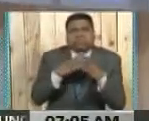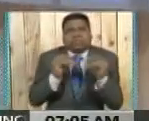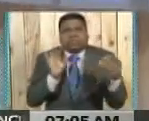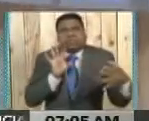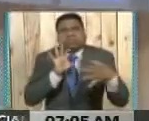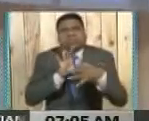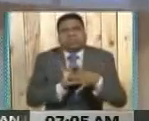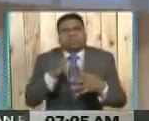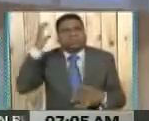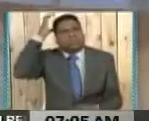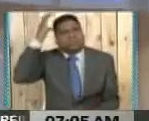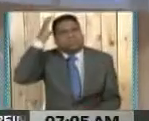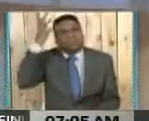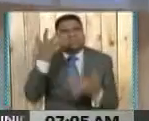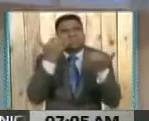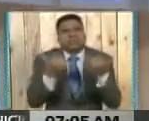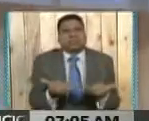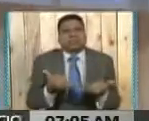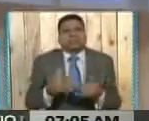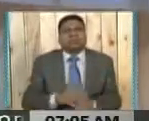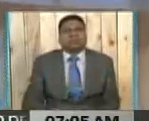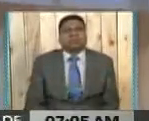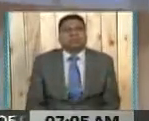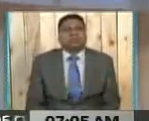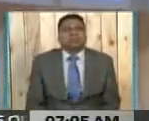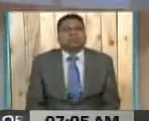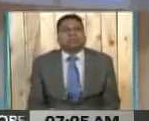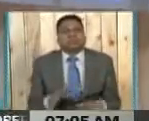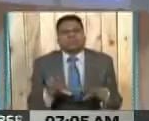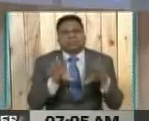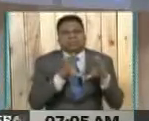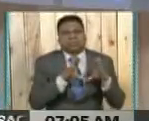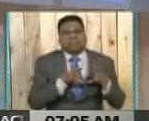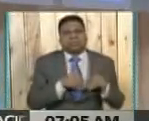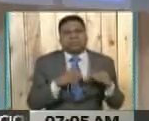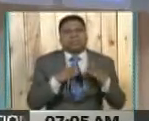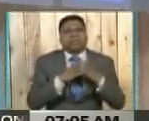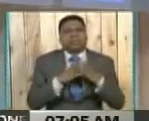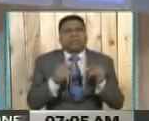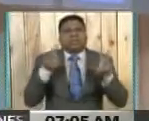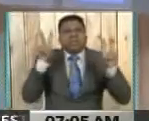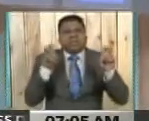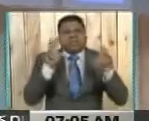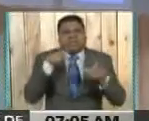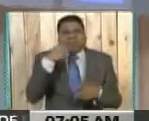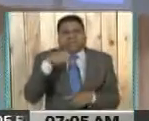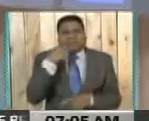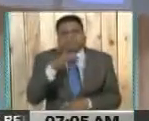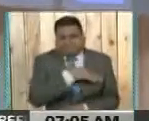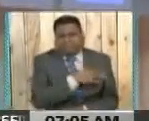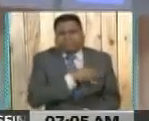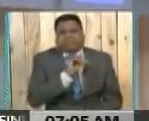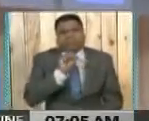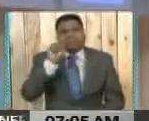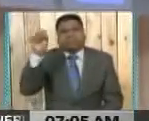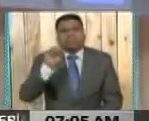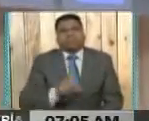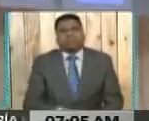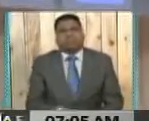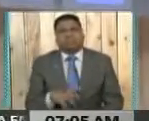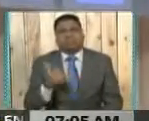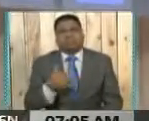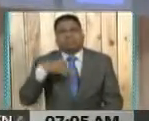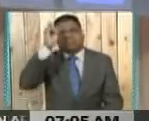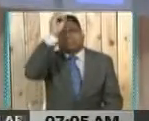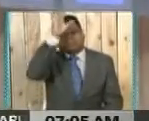también de un pueblo que actualmente está, digamos, más apropiado de todo lo que tiene que ver con los temas políticos, con los temas sociales. Vamos a escuchar, Héctor, qué nos tiene Barre, que nos